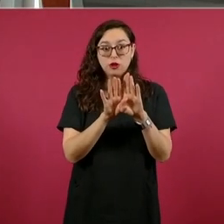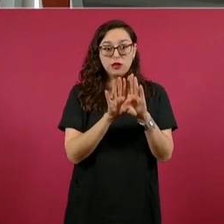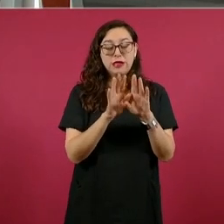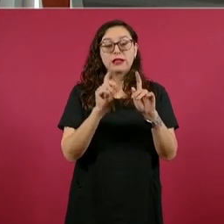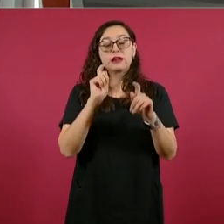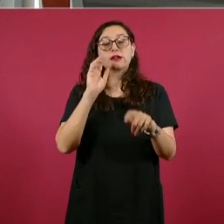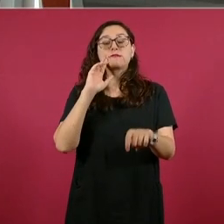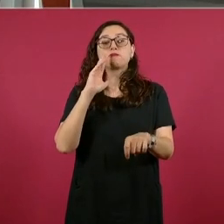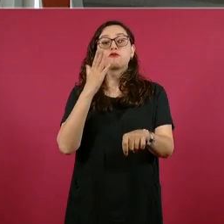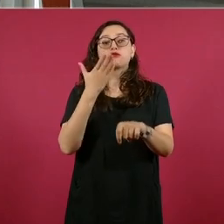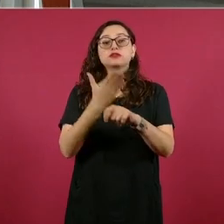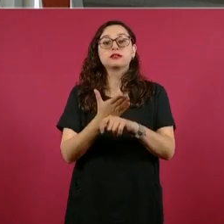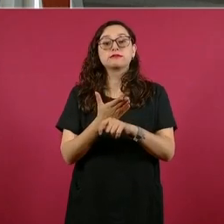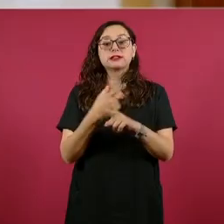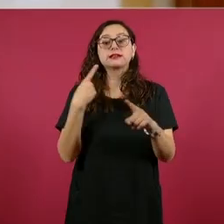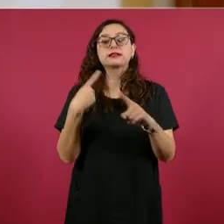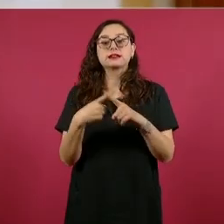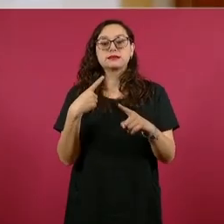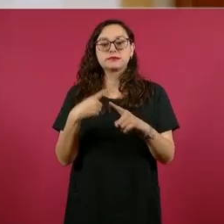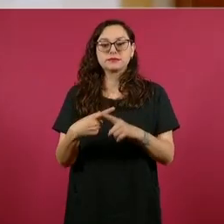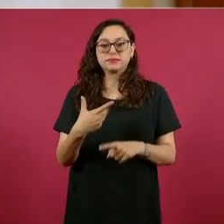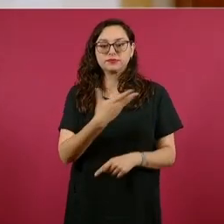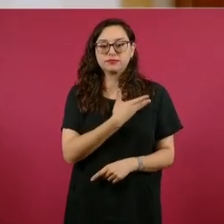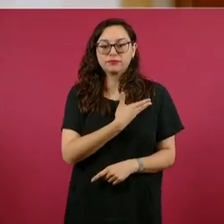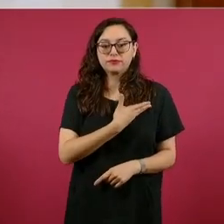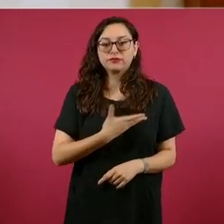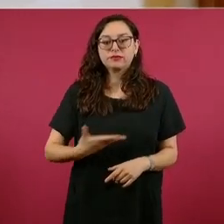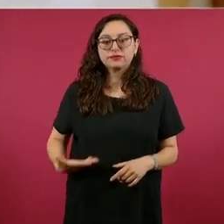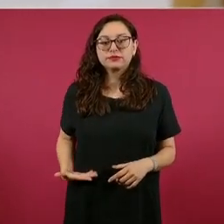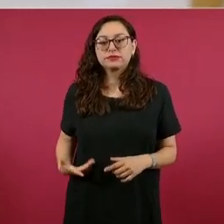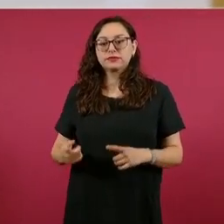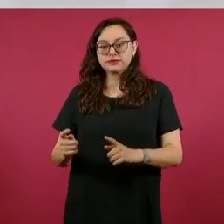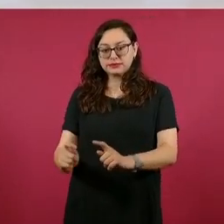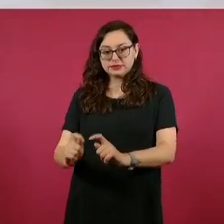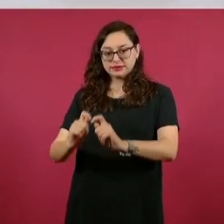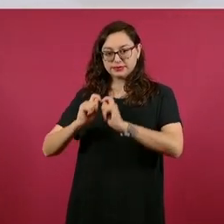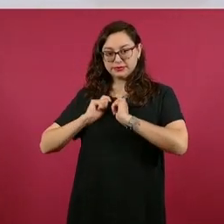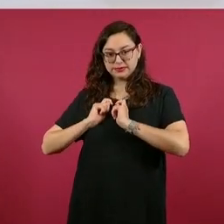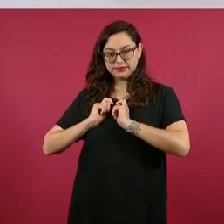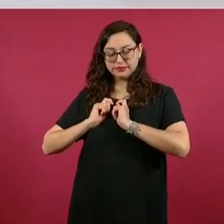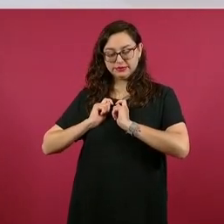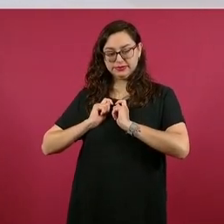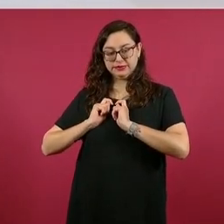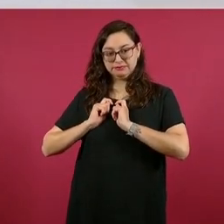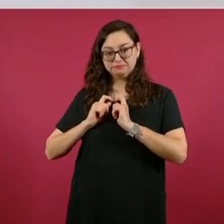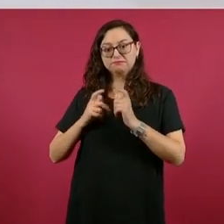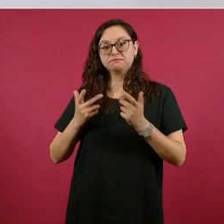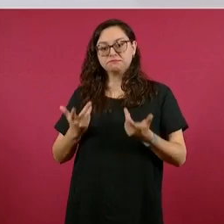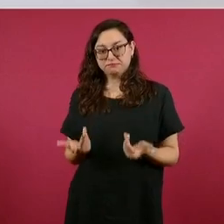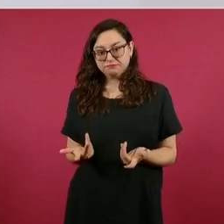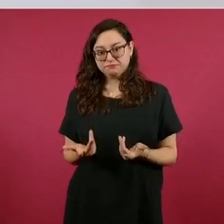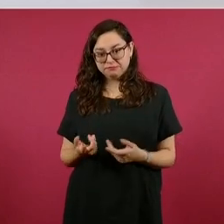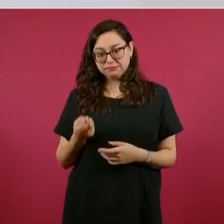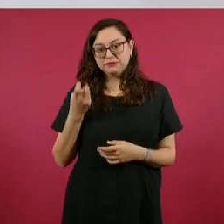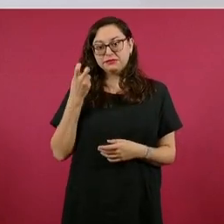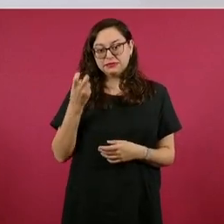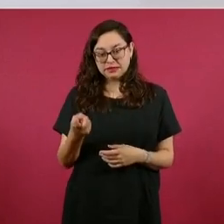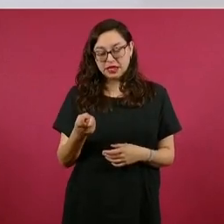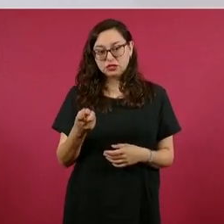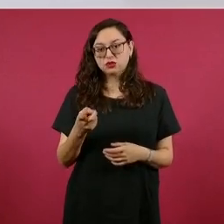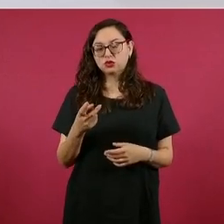que esa política se desenvuelva de conformidad con los principios